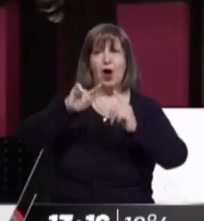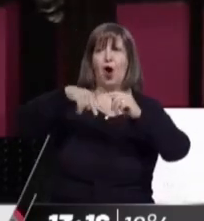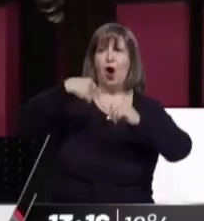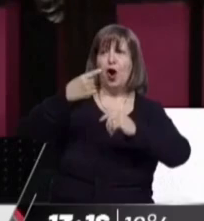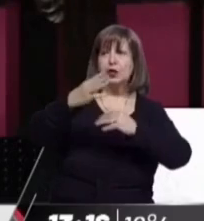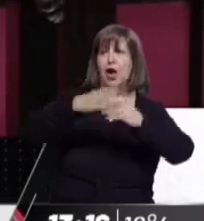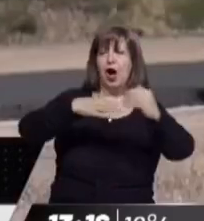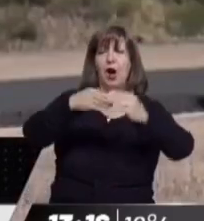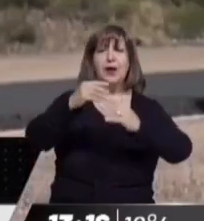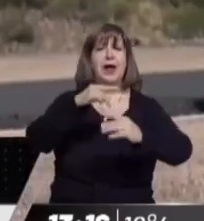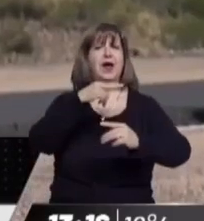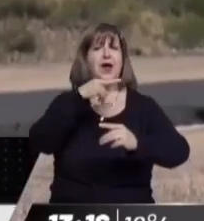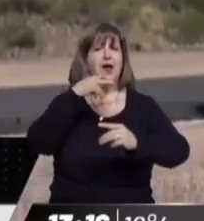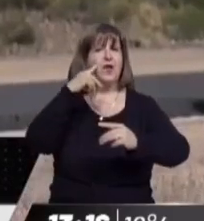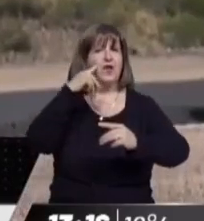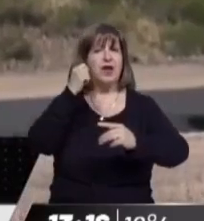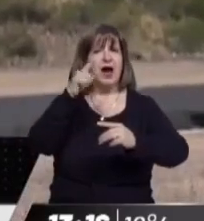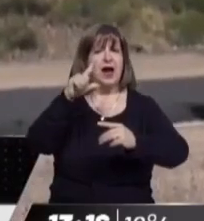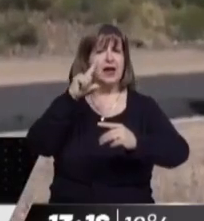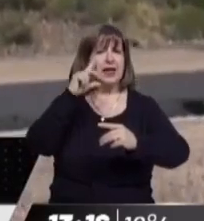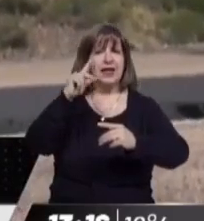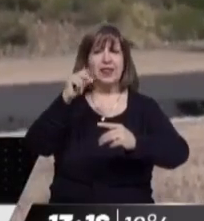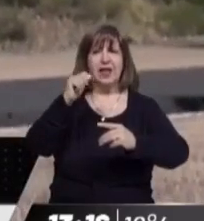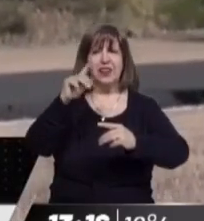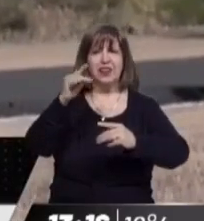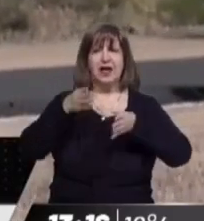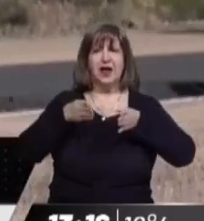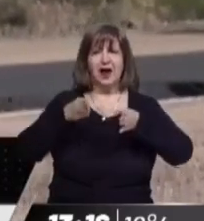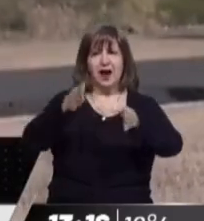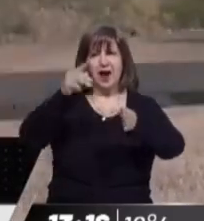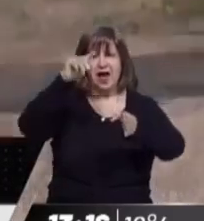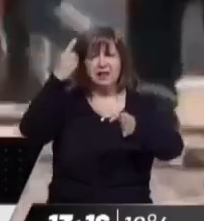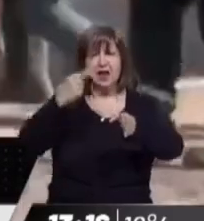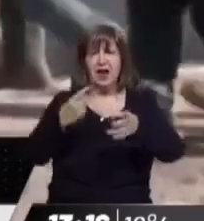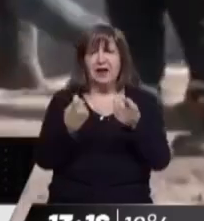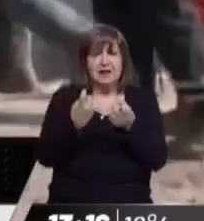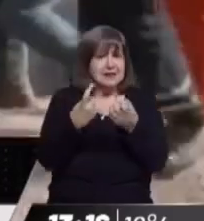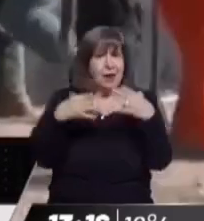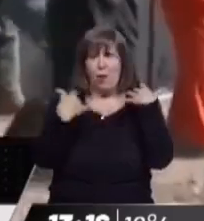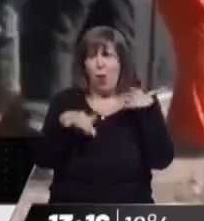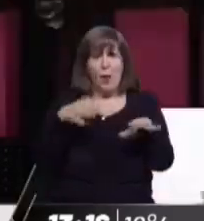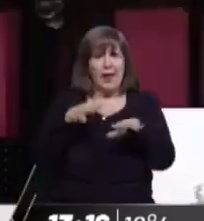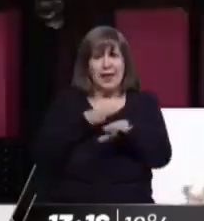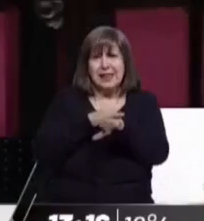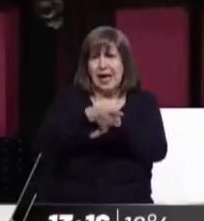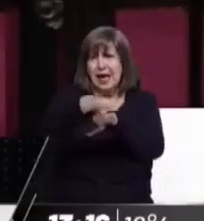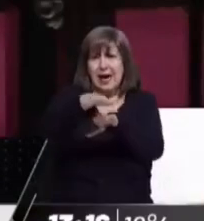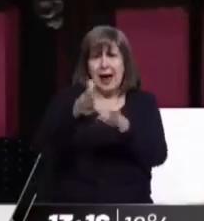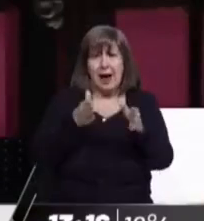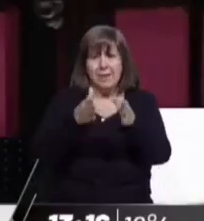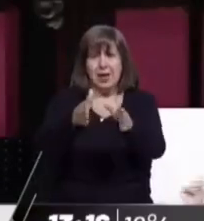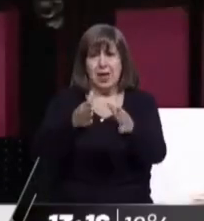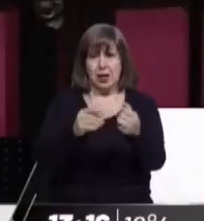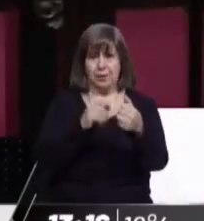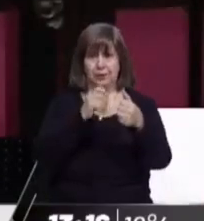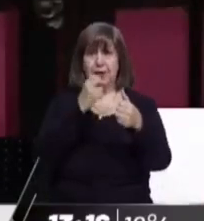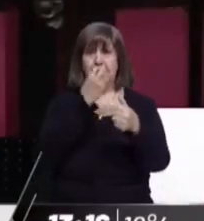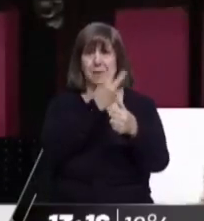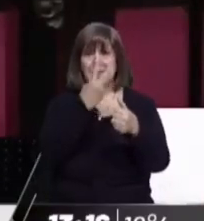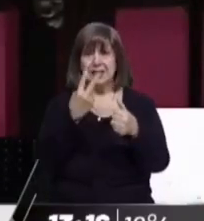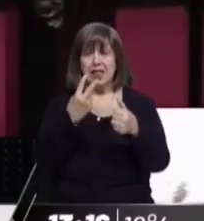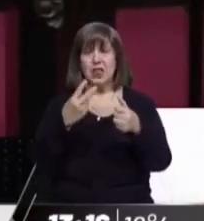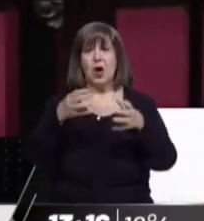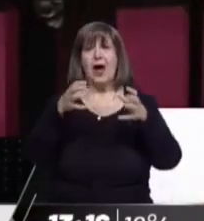que están, insisto, prácticamente paralizadas y las necesitamos con urgencia. 22 equipos y